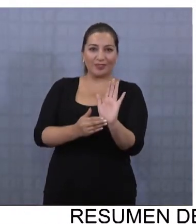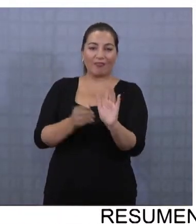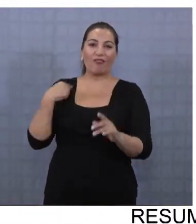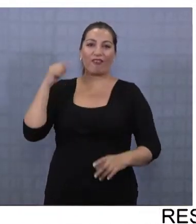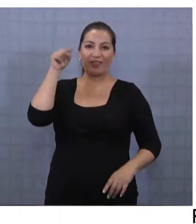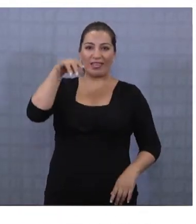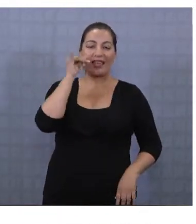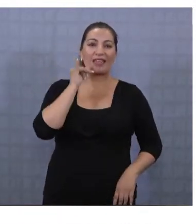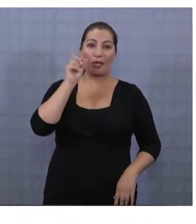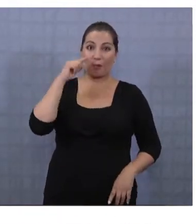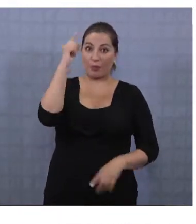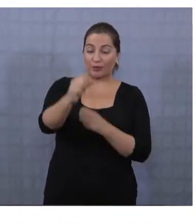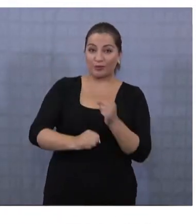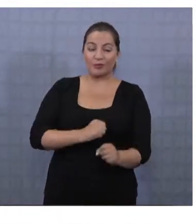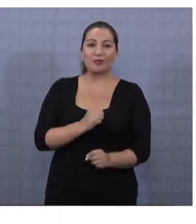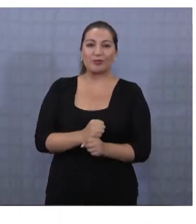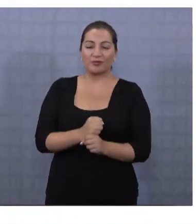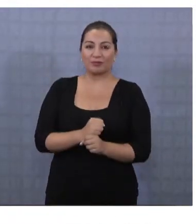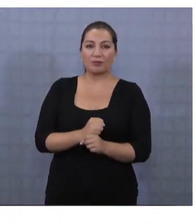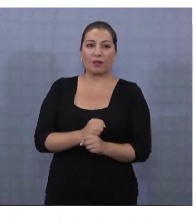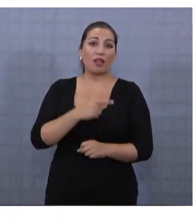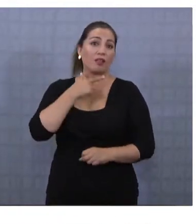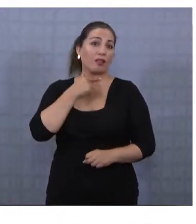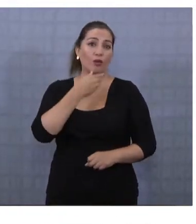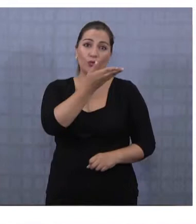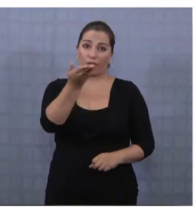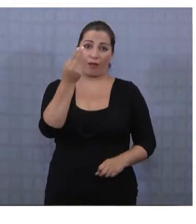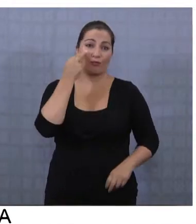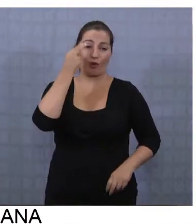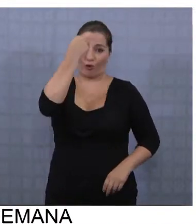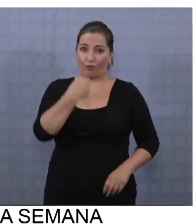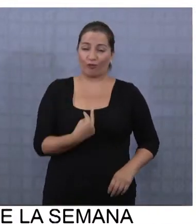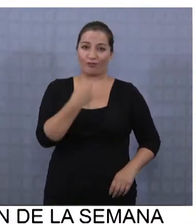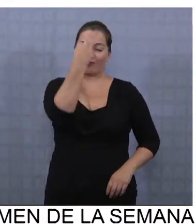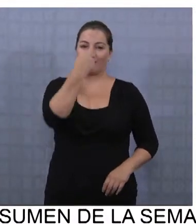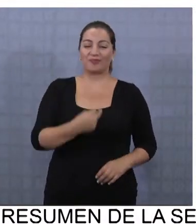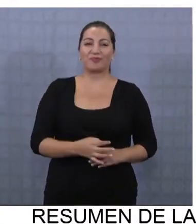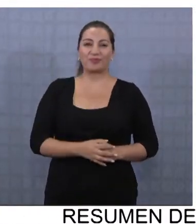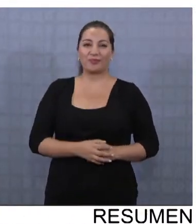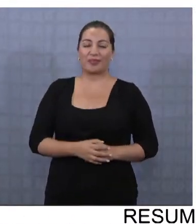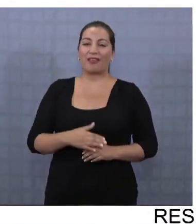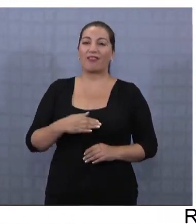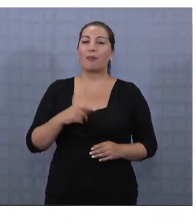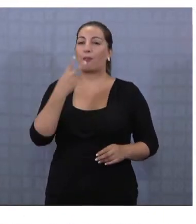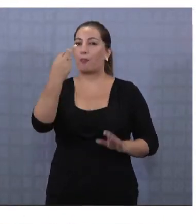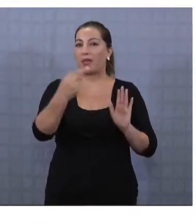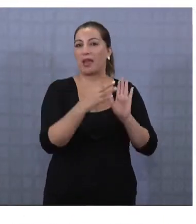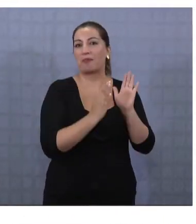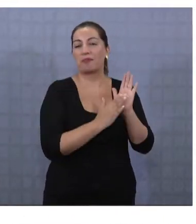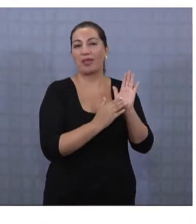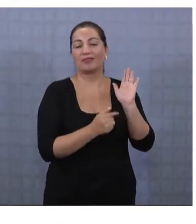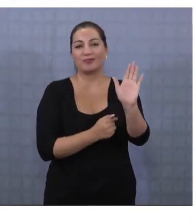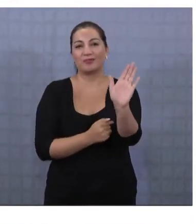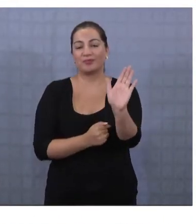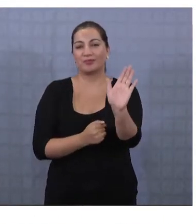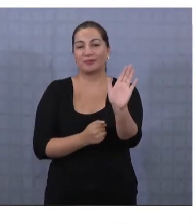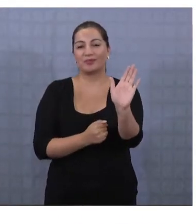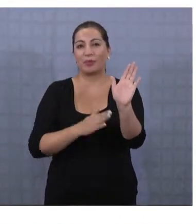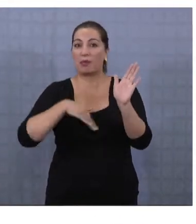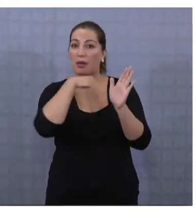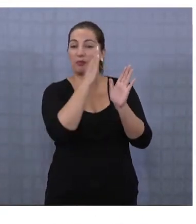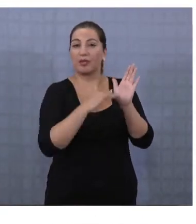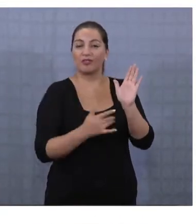venir a Iquique para el próximo año, quiero darme a conocer y quiero que vean mis propuestas como pintor.